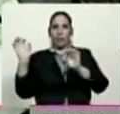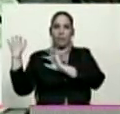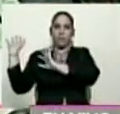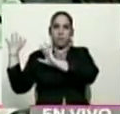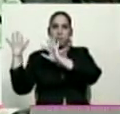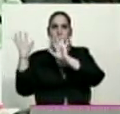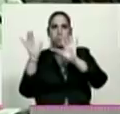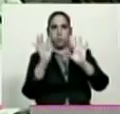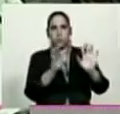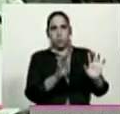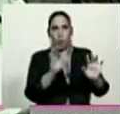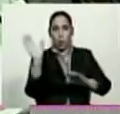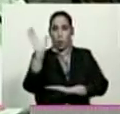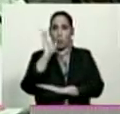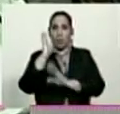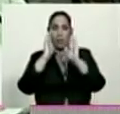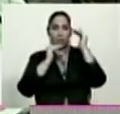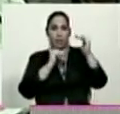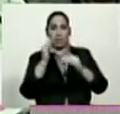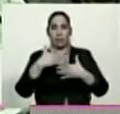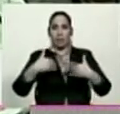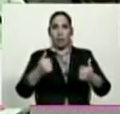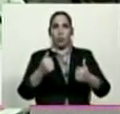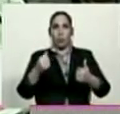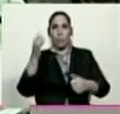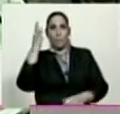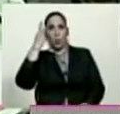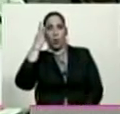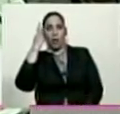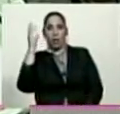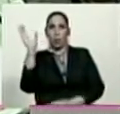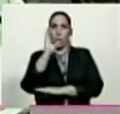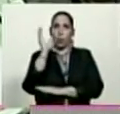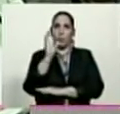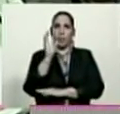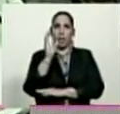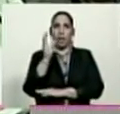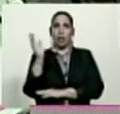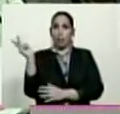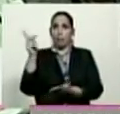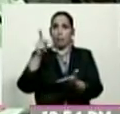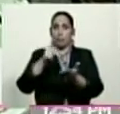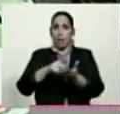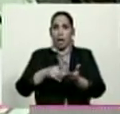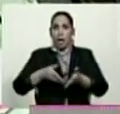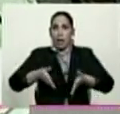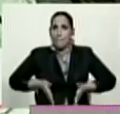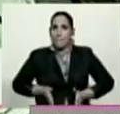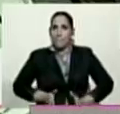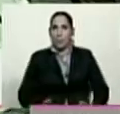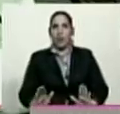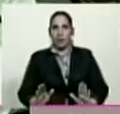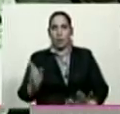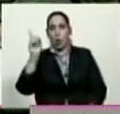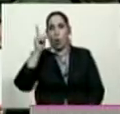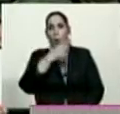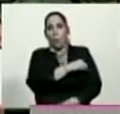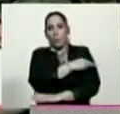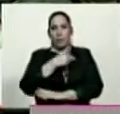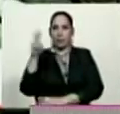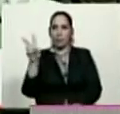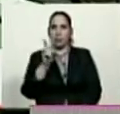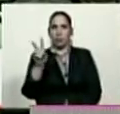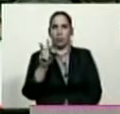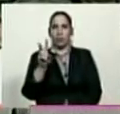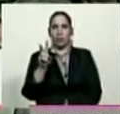colombianos a atender su salud. Las mujeres colombianas vienen a parir a los hospitales venezolanos, esa es la verdad. Es